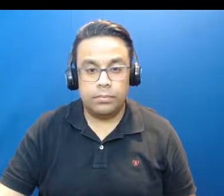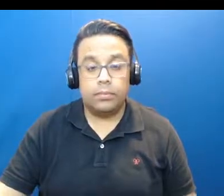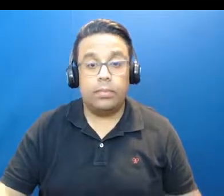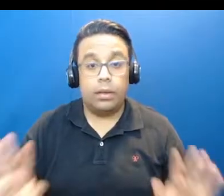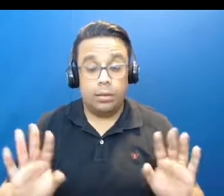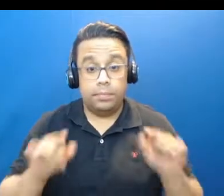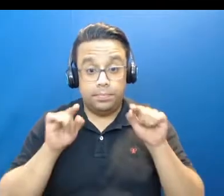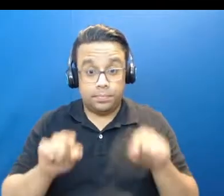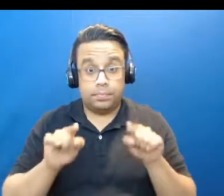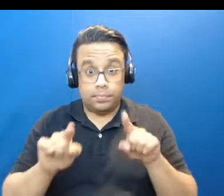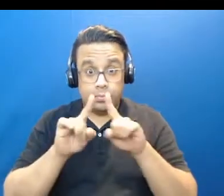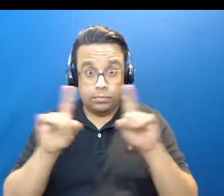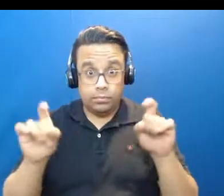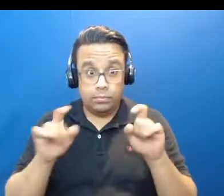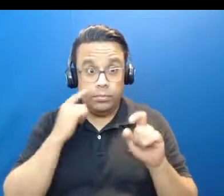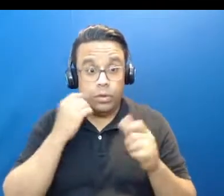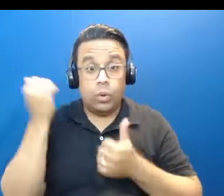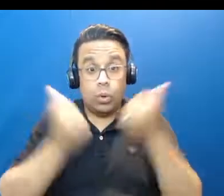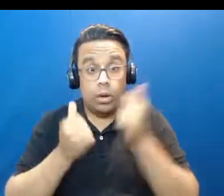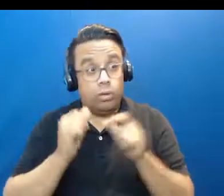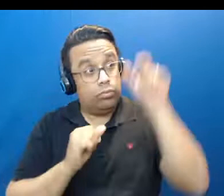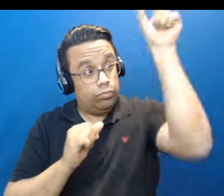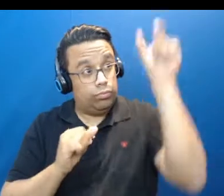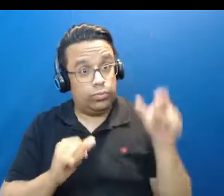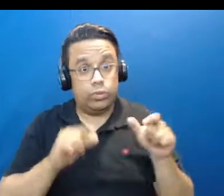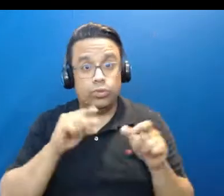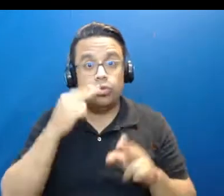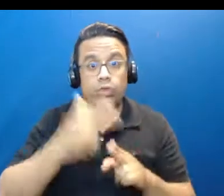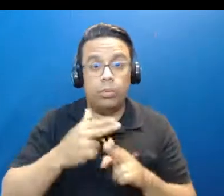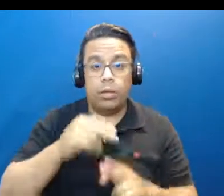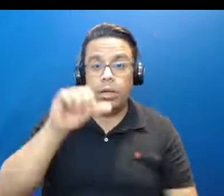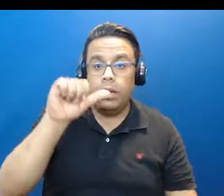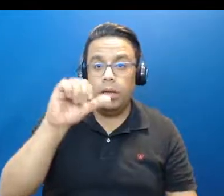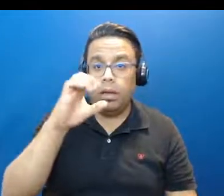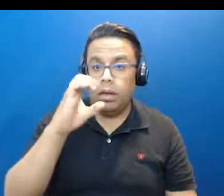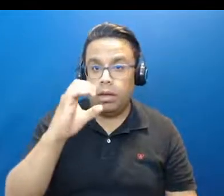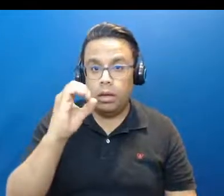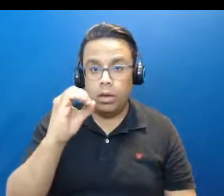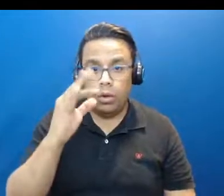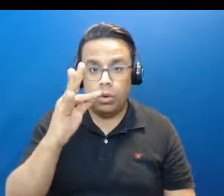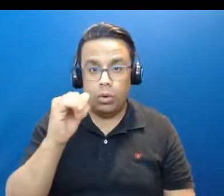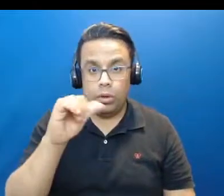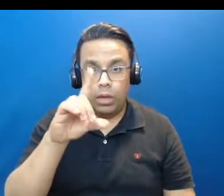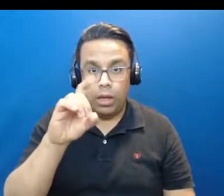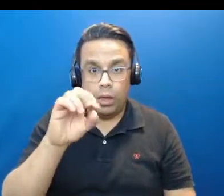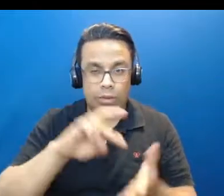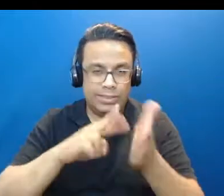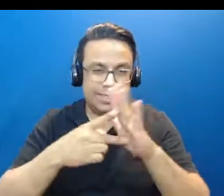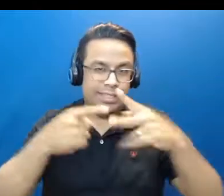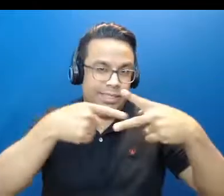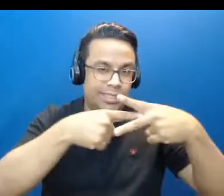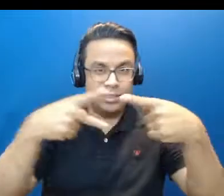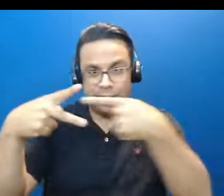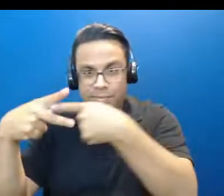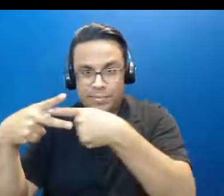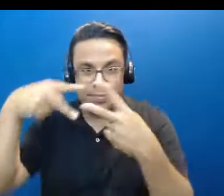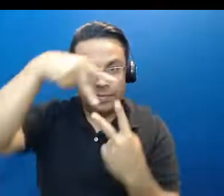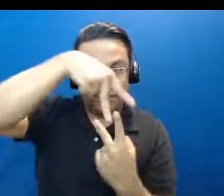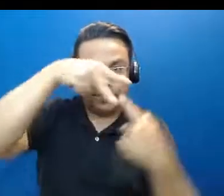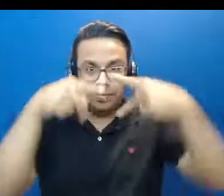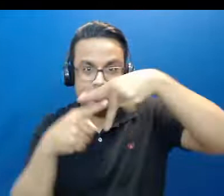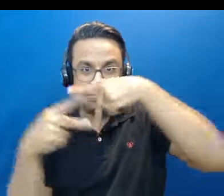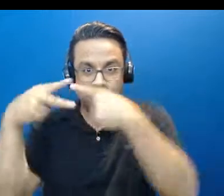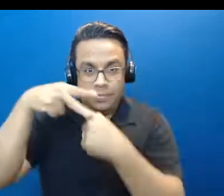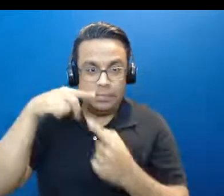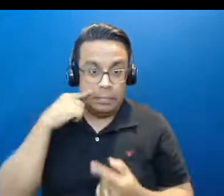la barra de herramientas de acotado. Para eso hacemos botón derecho sobre cualquier icono y la barra de acotado es la que